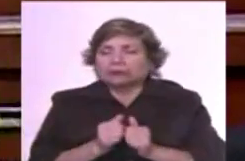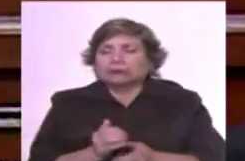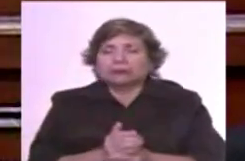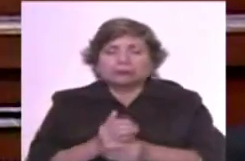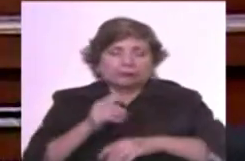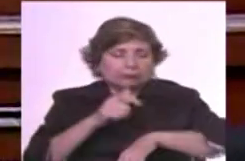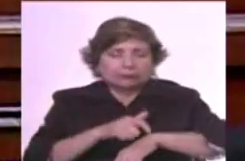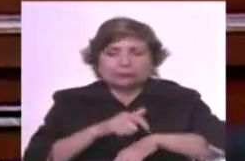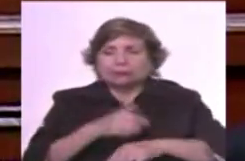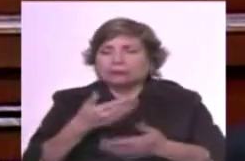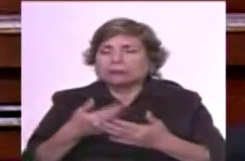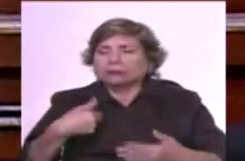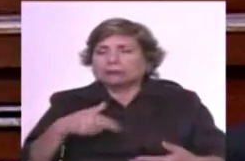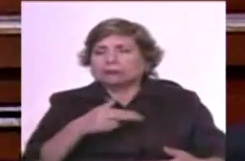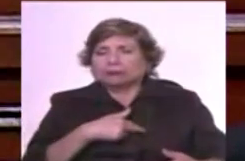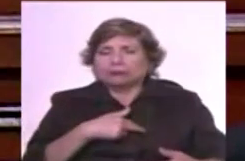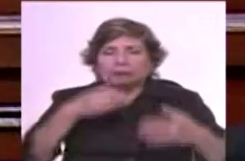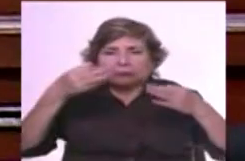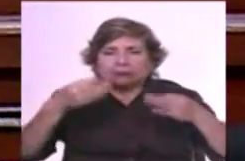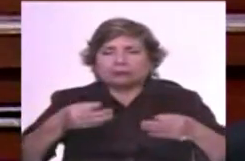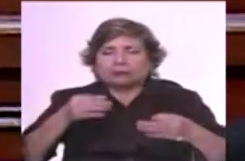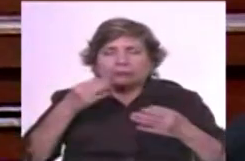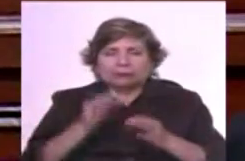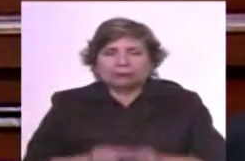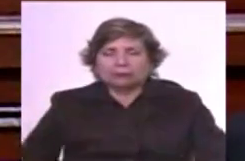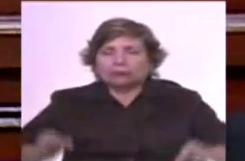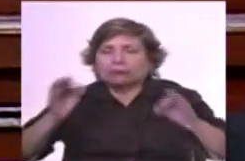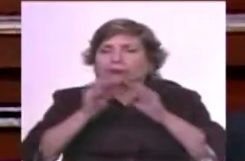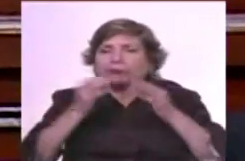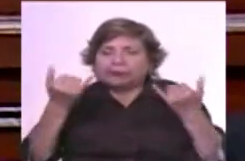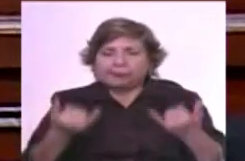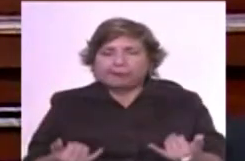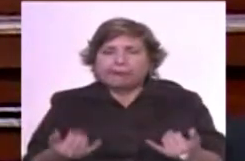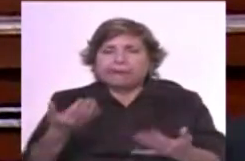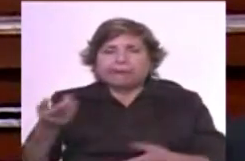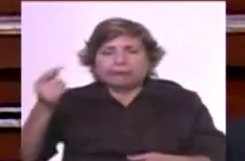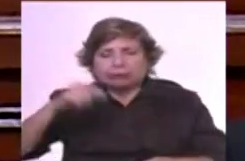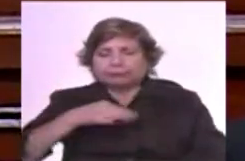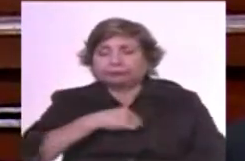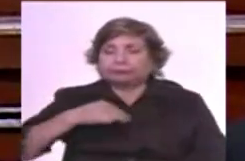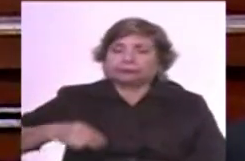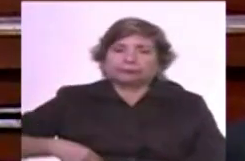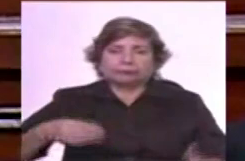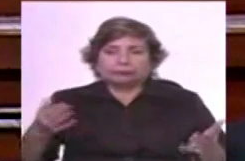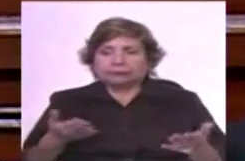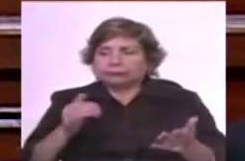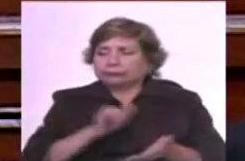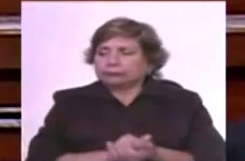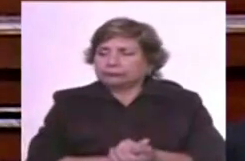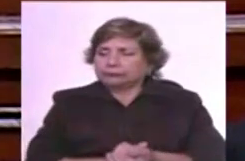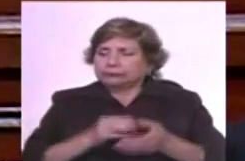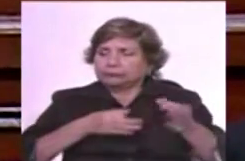congresista Luciana León por 3 delitos. Ellos son los delitos de tráfico de